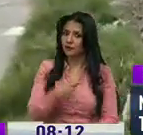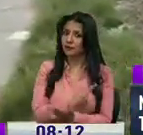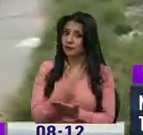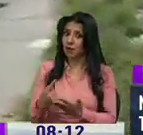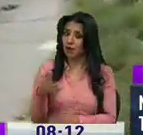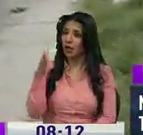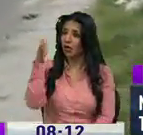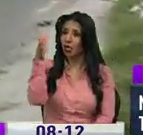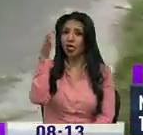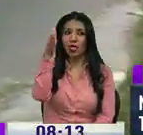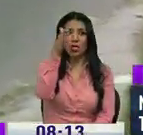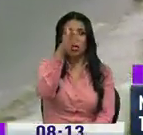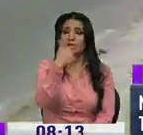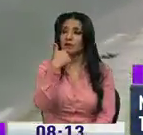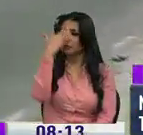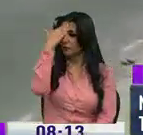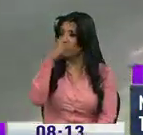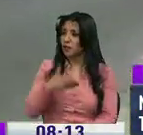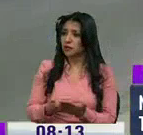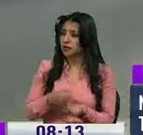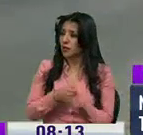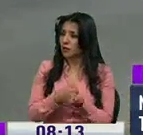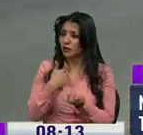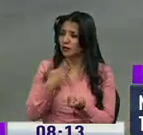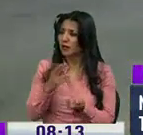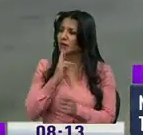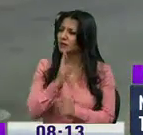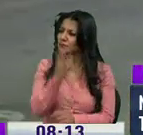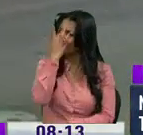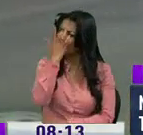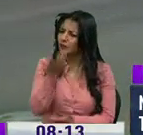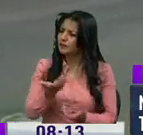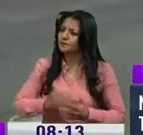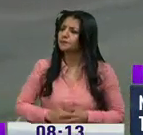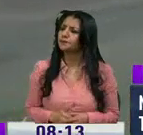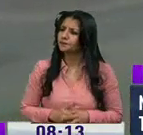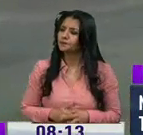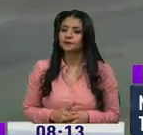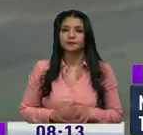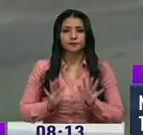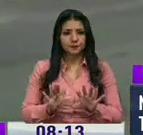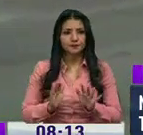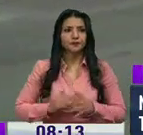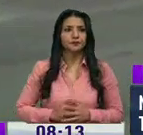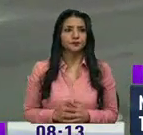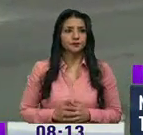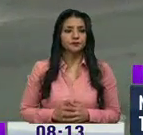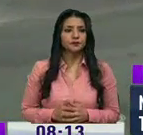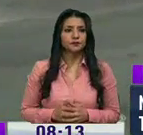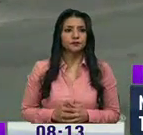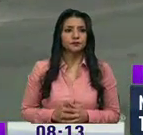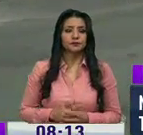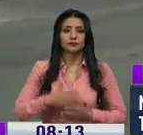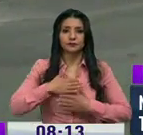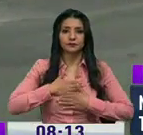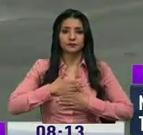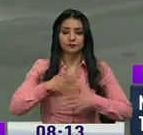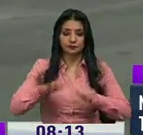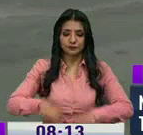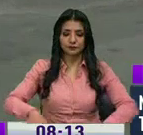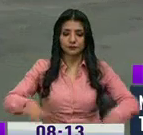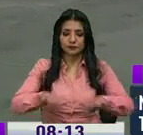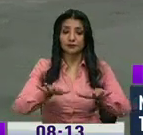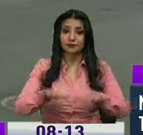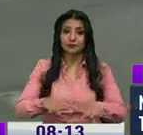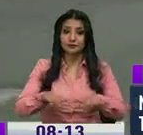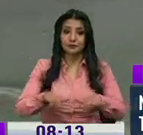a muchos sectores que dicen que la policía no les da respuesta. ¿Por qué se puede deber esto? Bueno, dentro de nuestro sector que me corresponde a mí,